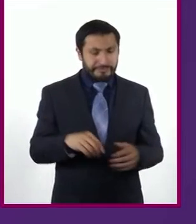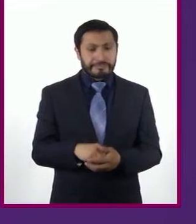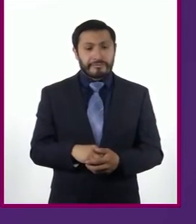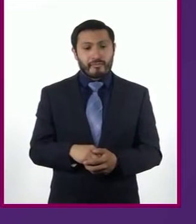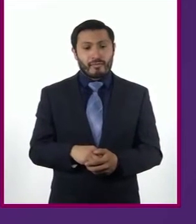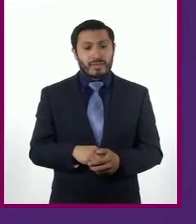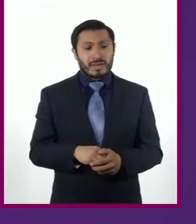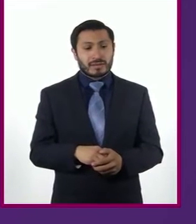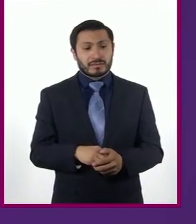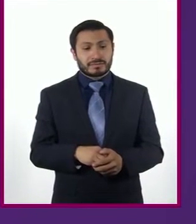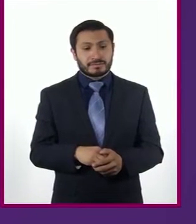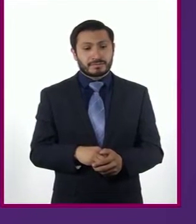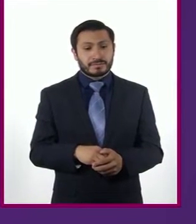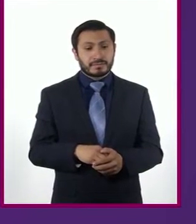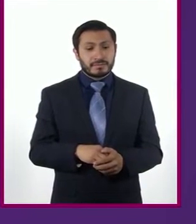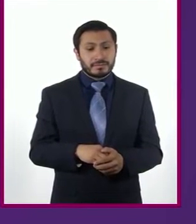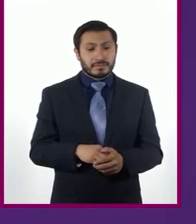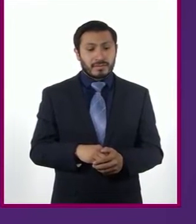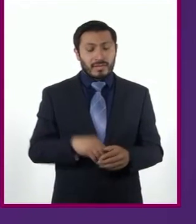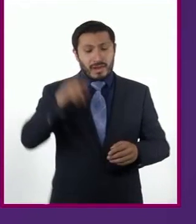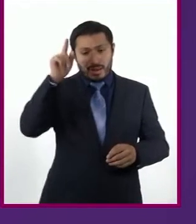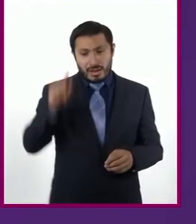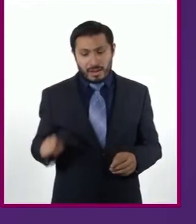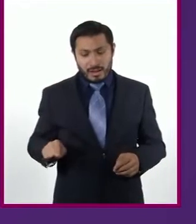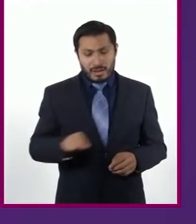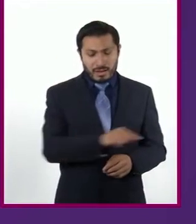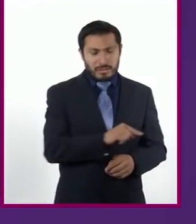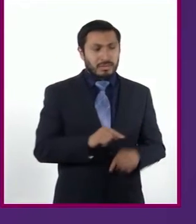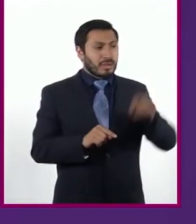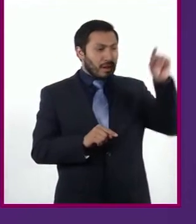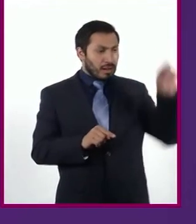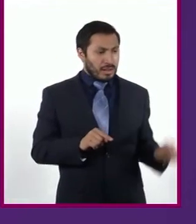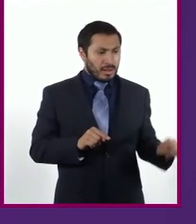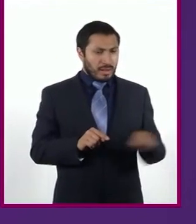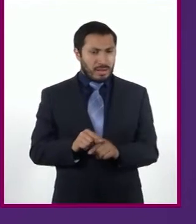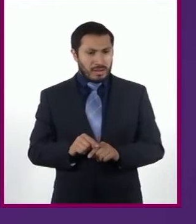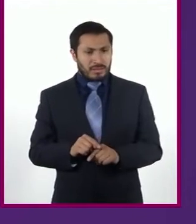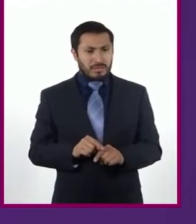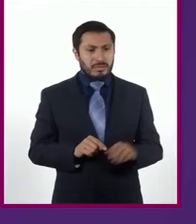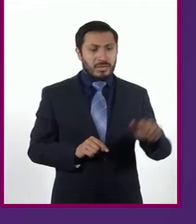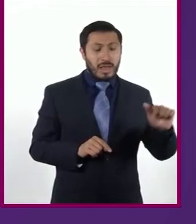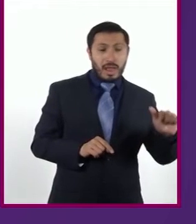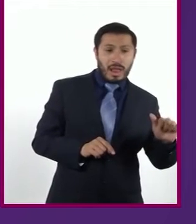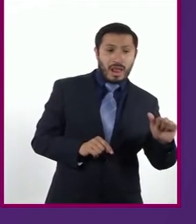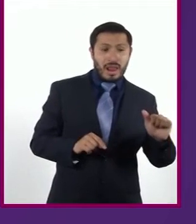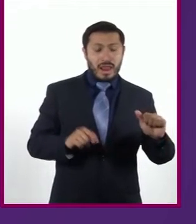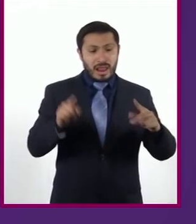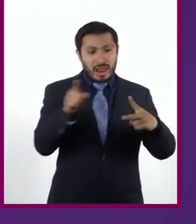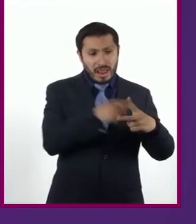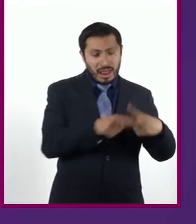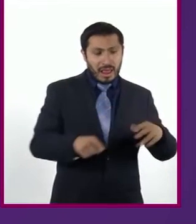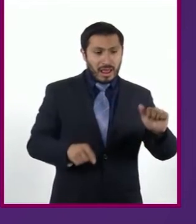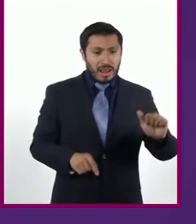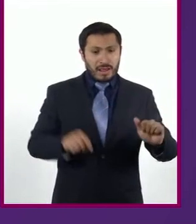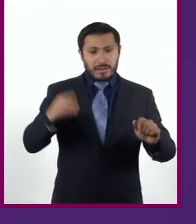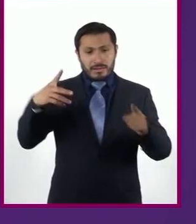La perpendicularidad de los segmentos nos asegura que el ángulo alfa y el ángulo beta son de 90